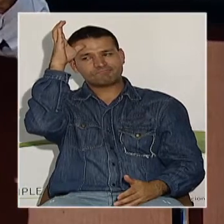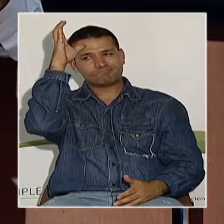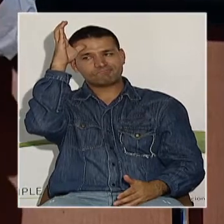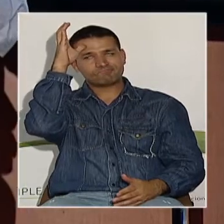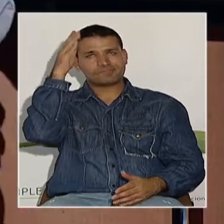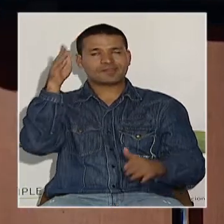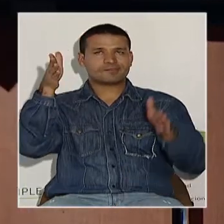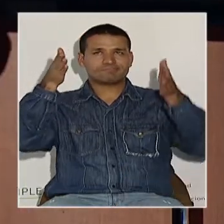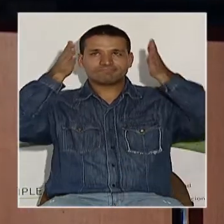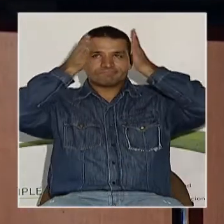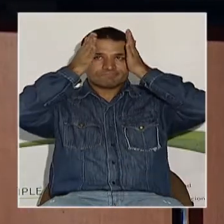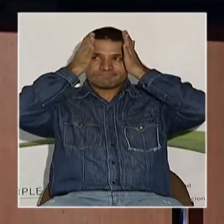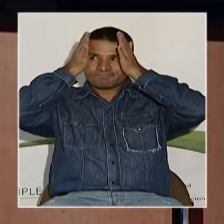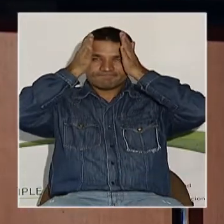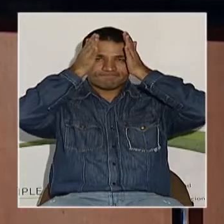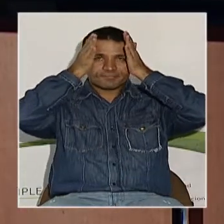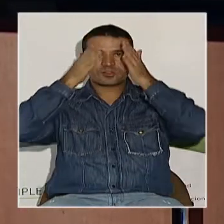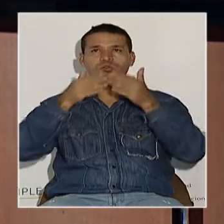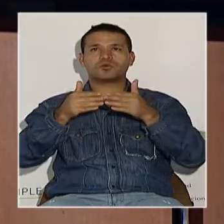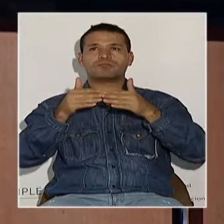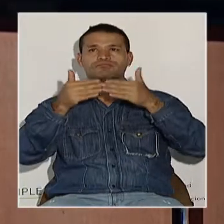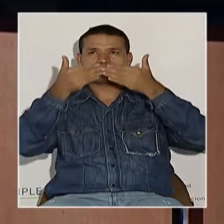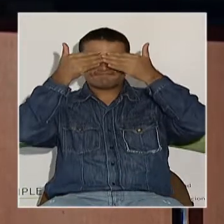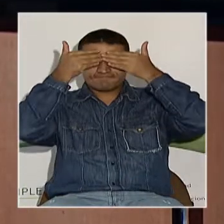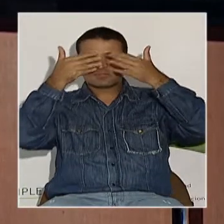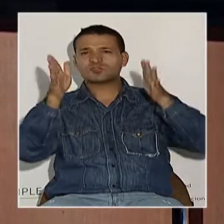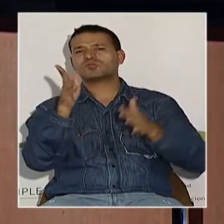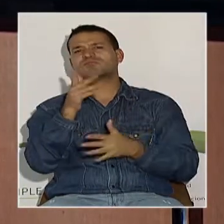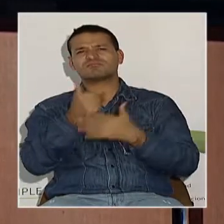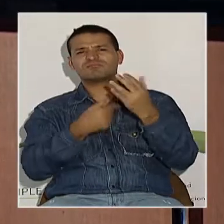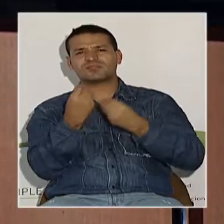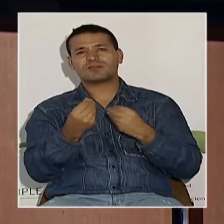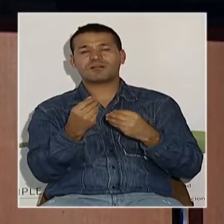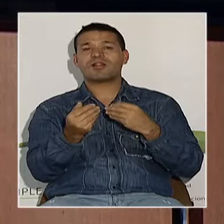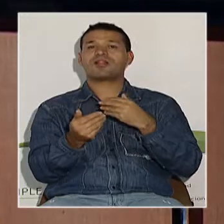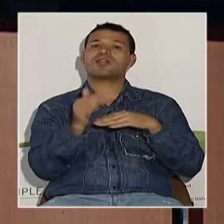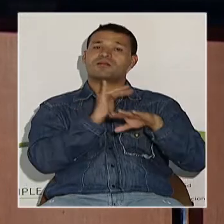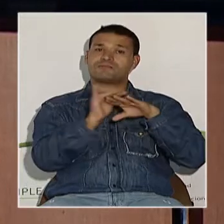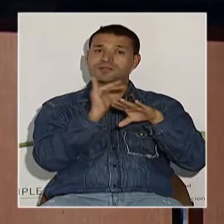frente a la enfermedad. La invitación es que cuando hay alguien